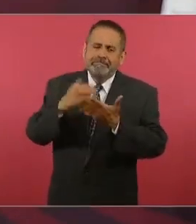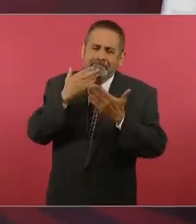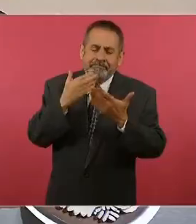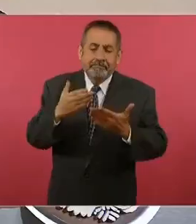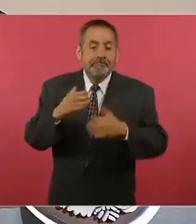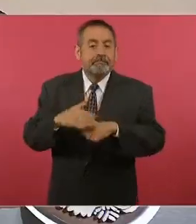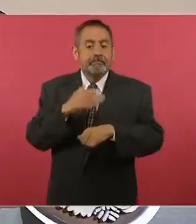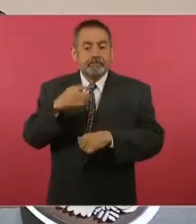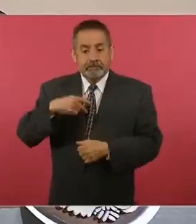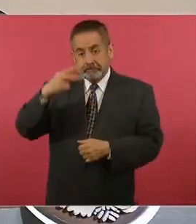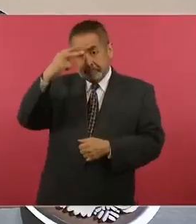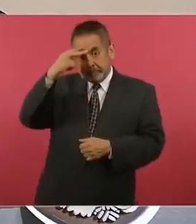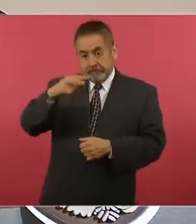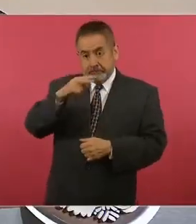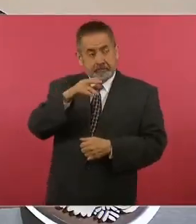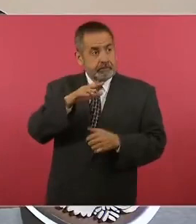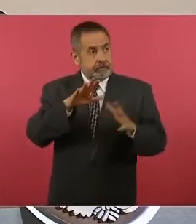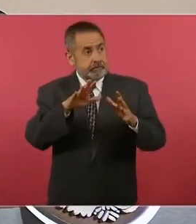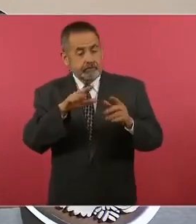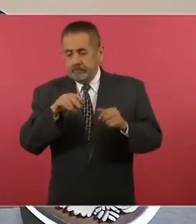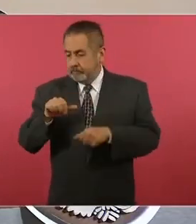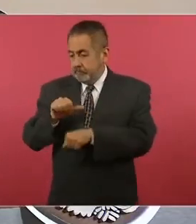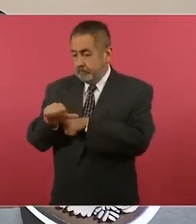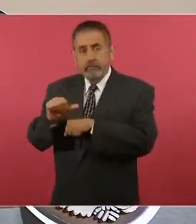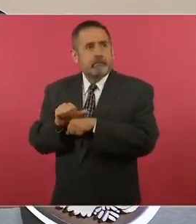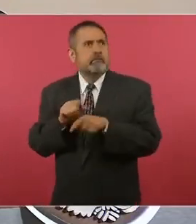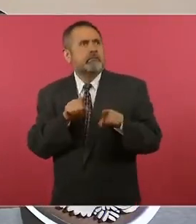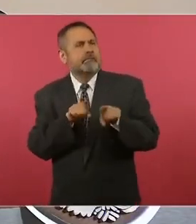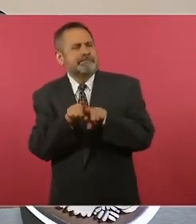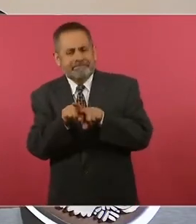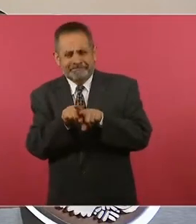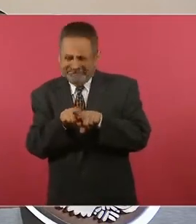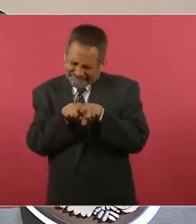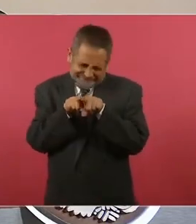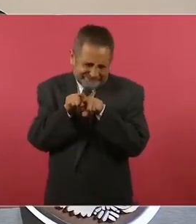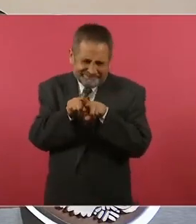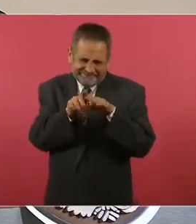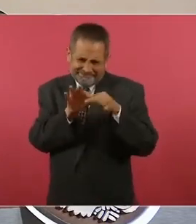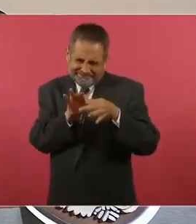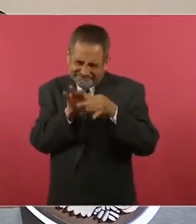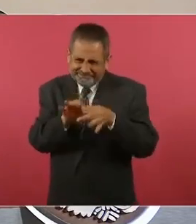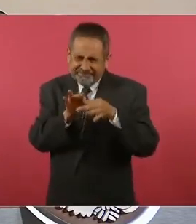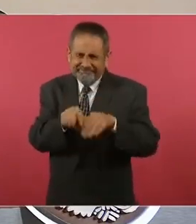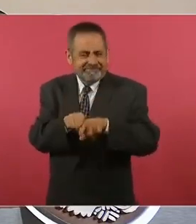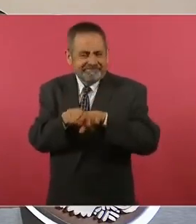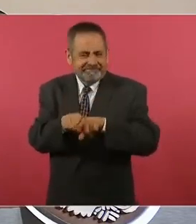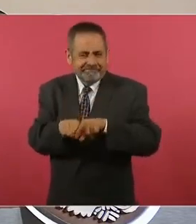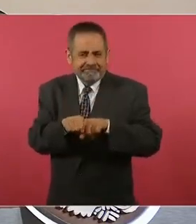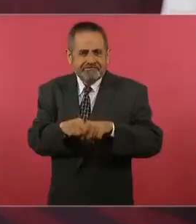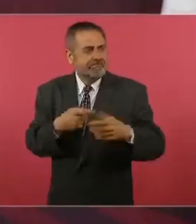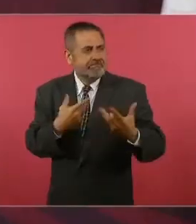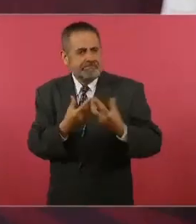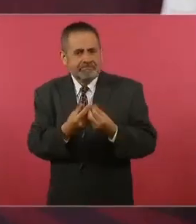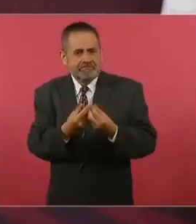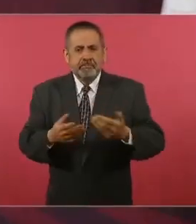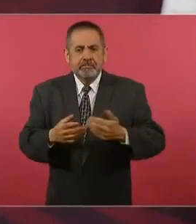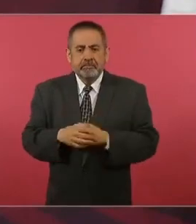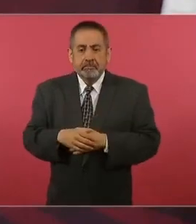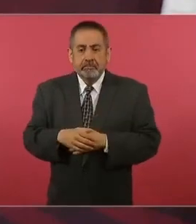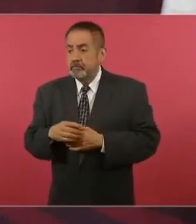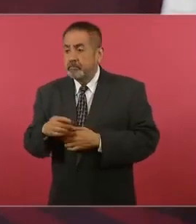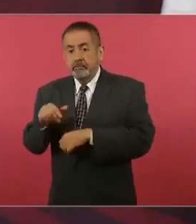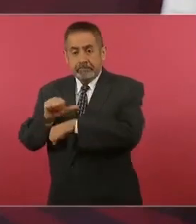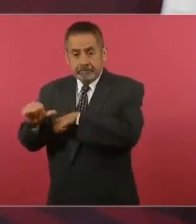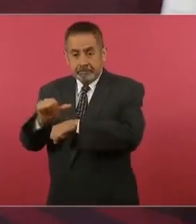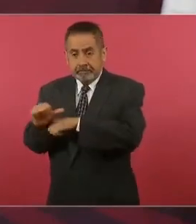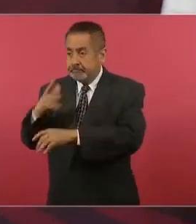porque México para la Argentina es un país hermano, no hermanísimo. Acá han recibido exiliados para